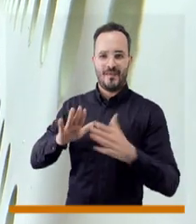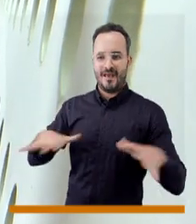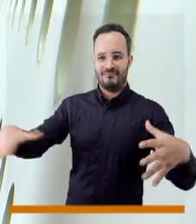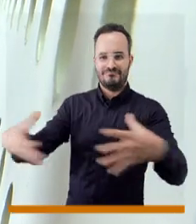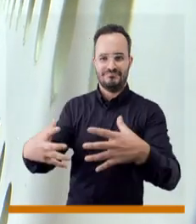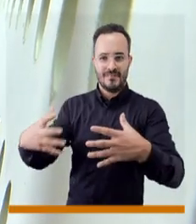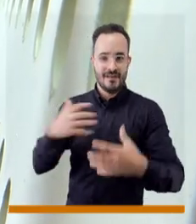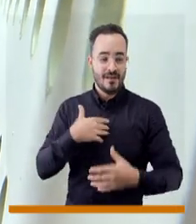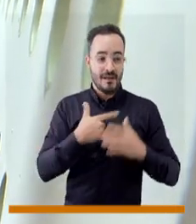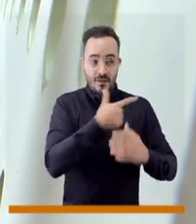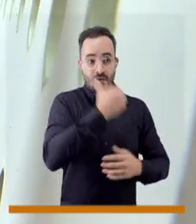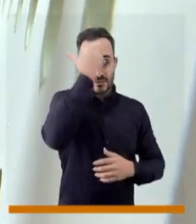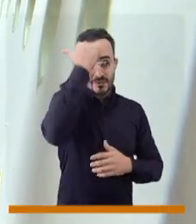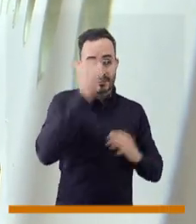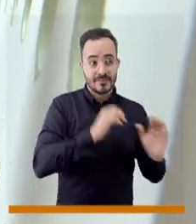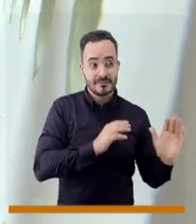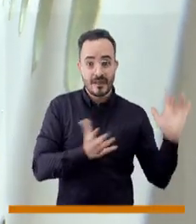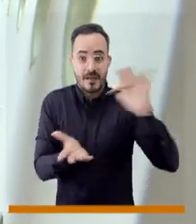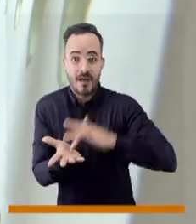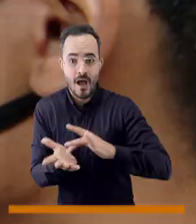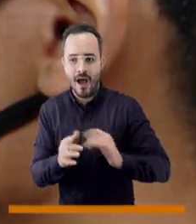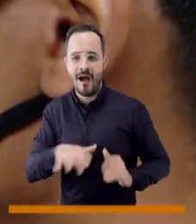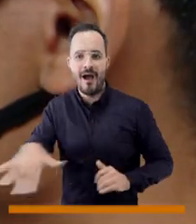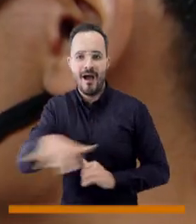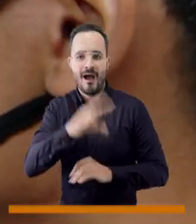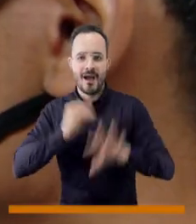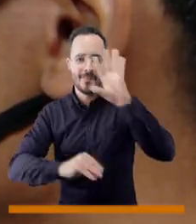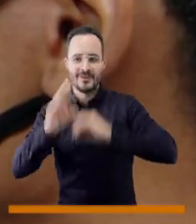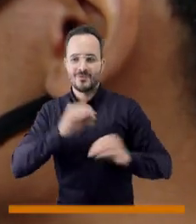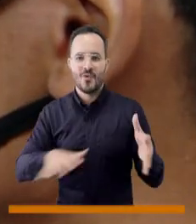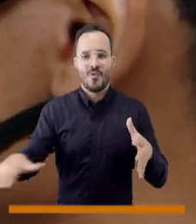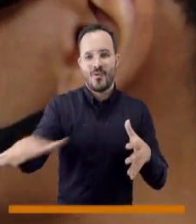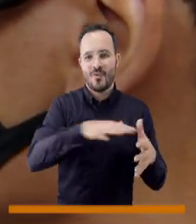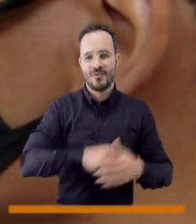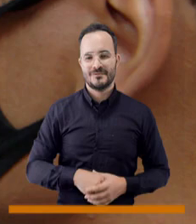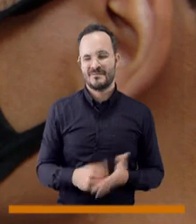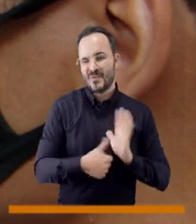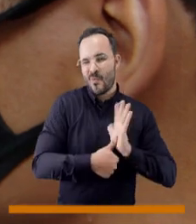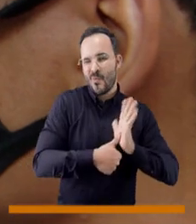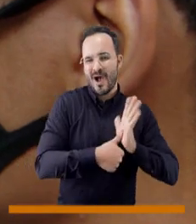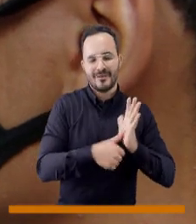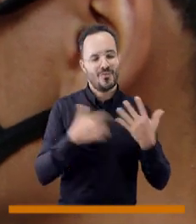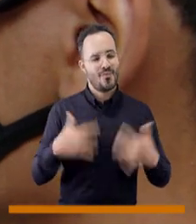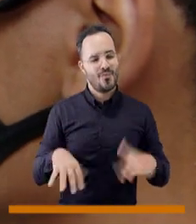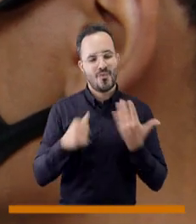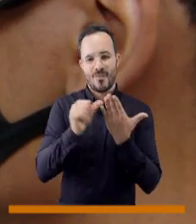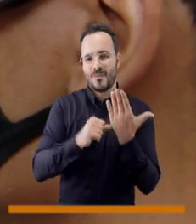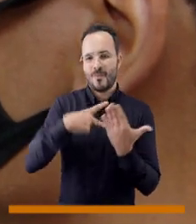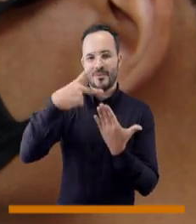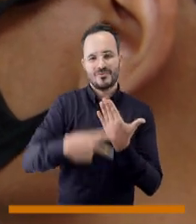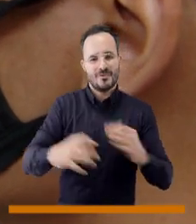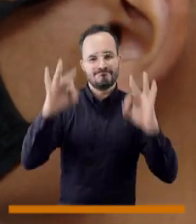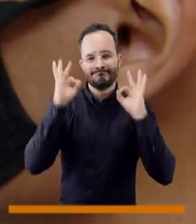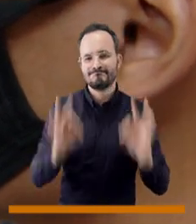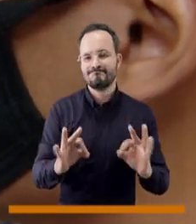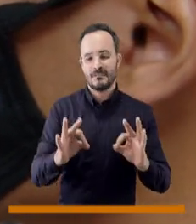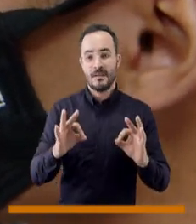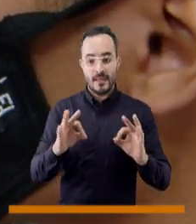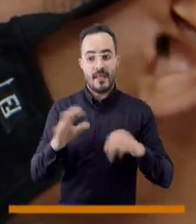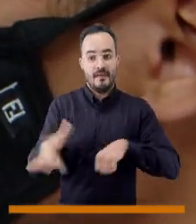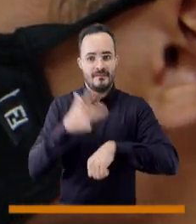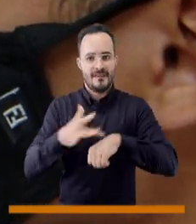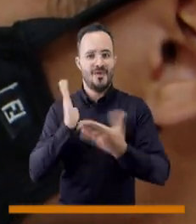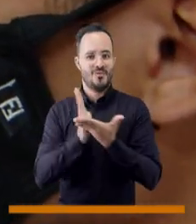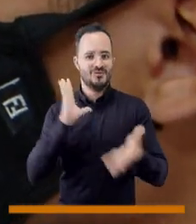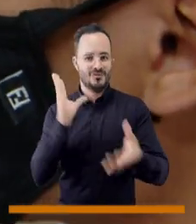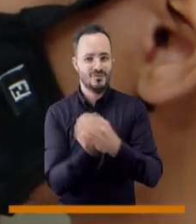de la UAI fortalecen y están en estos espacios. Es por ende que la UAI es un programa rector que nos implementa la